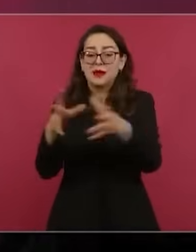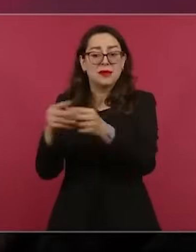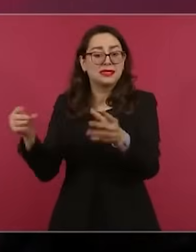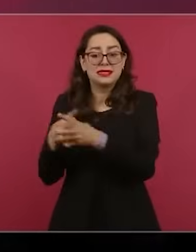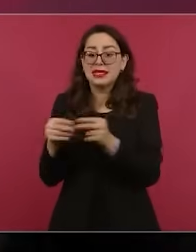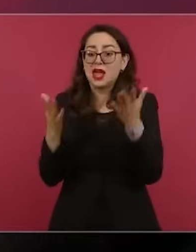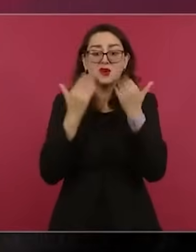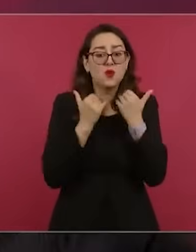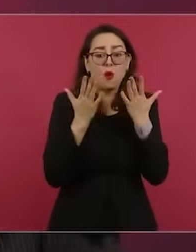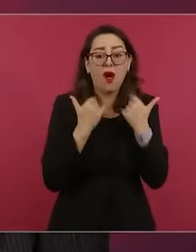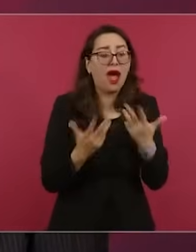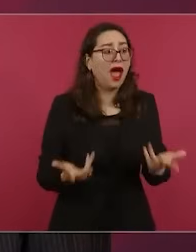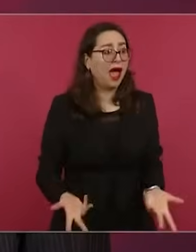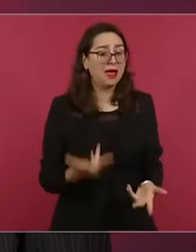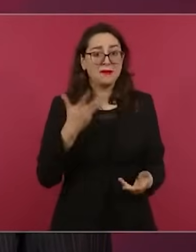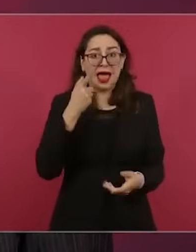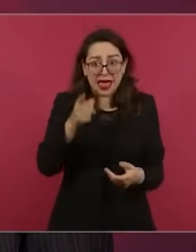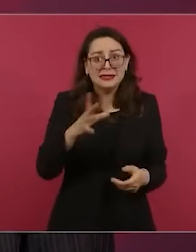todo el mundo está buscando